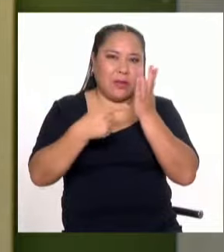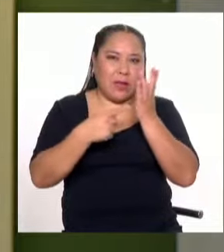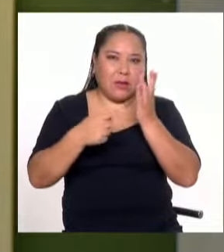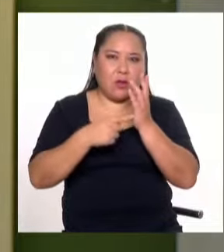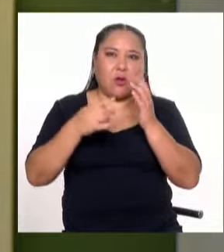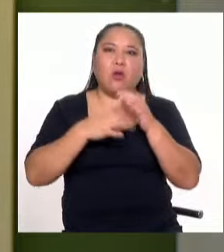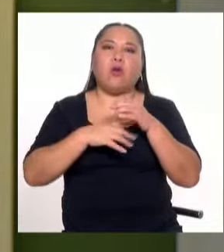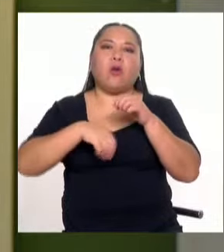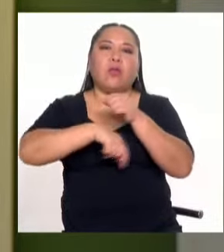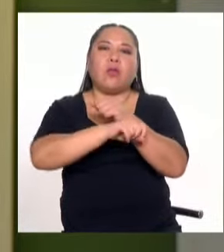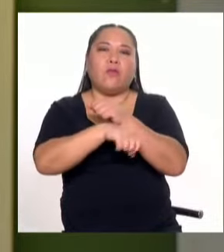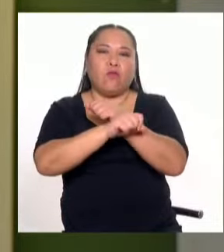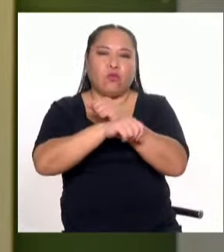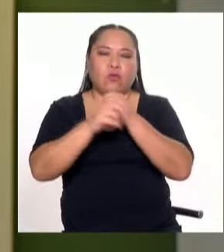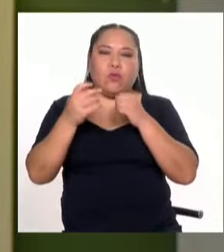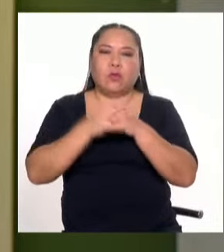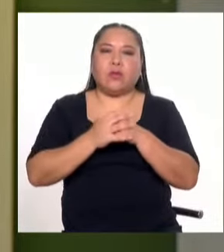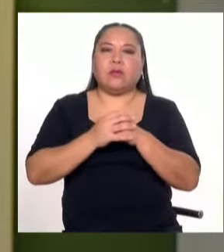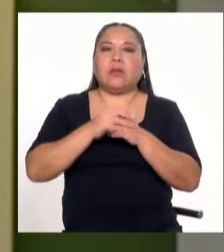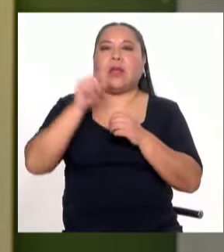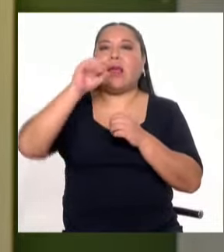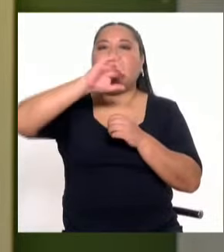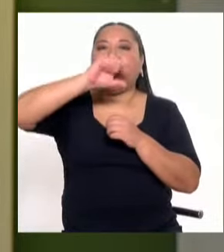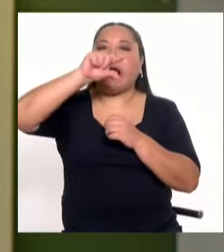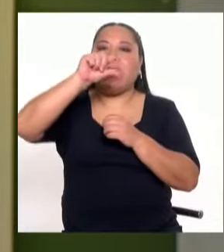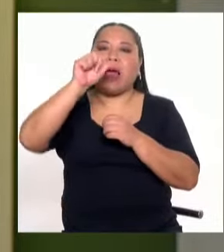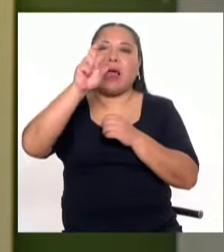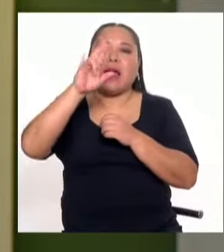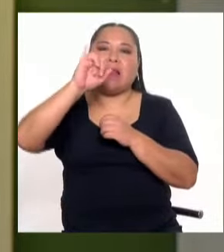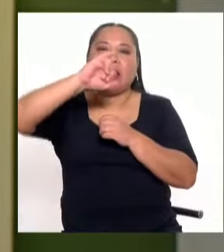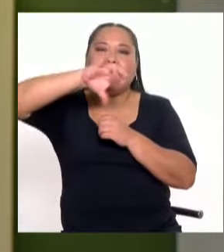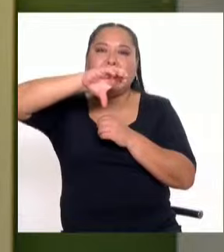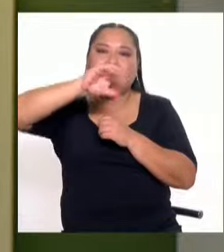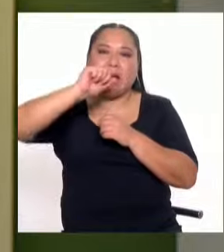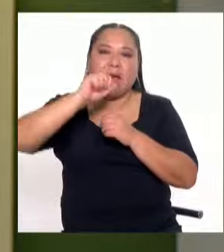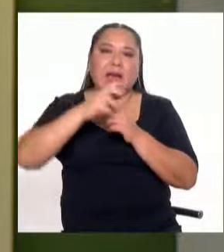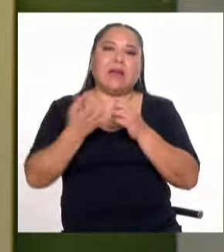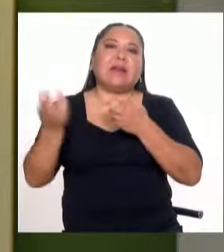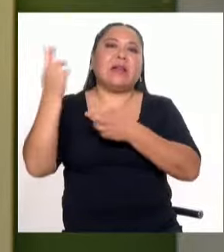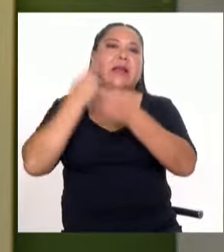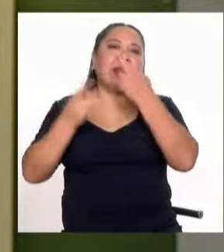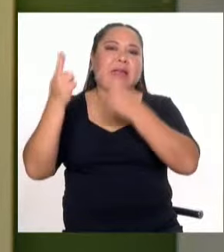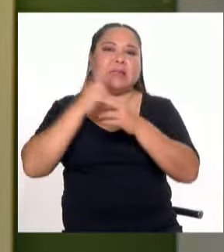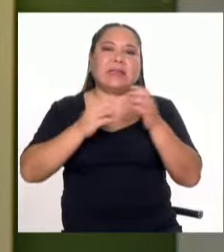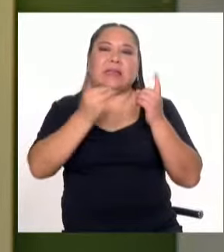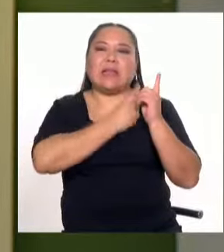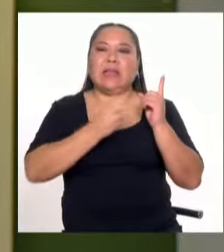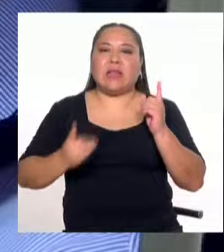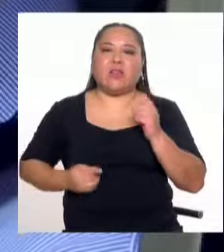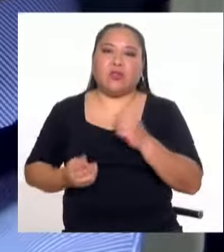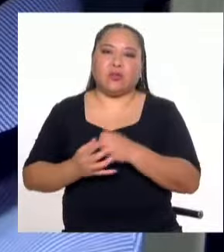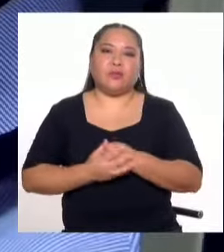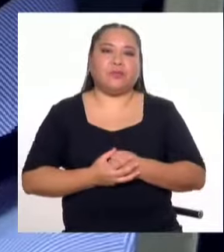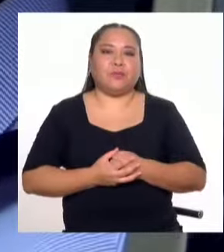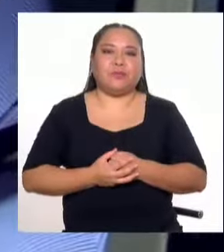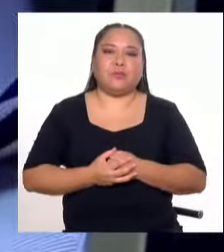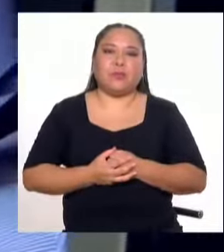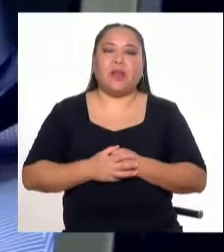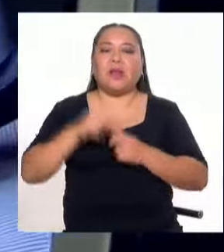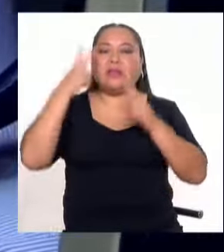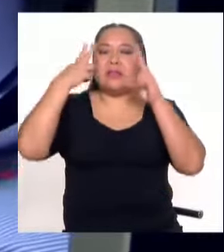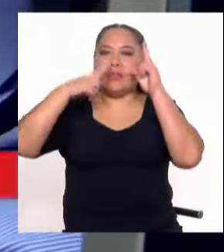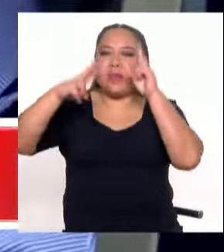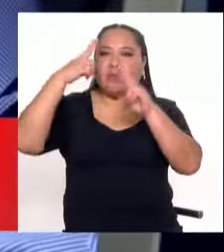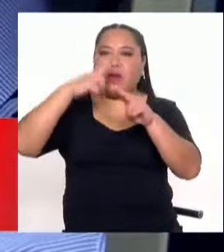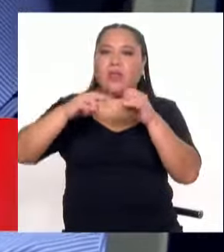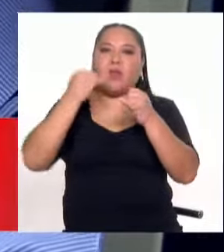la posibilidad o no de que Ricardo gareca vuelva a ser director de la bicolor se está viendo el